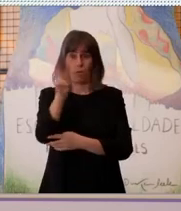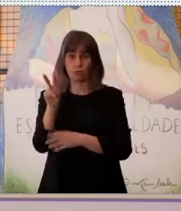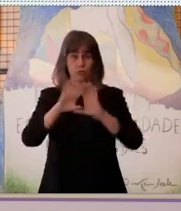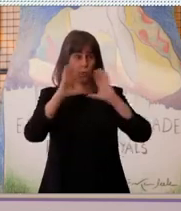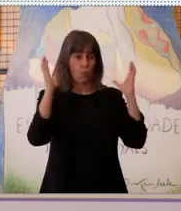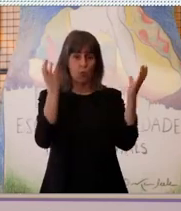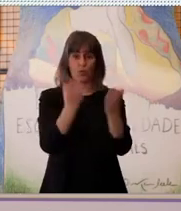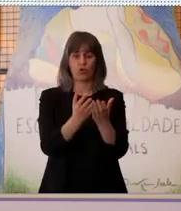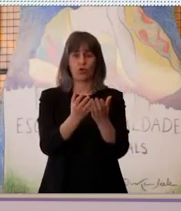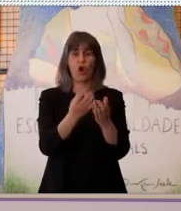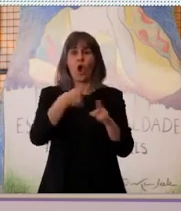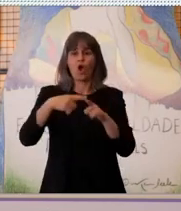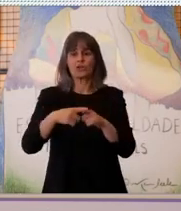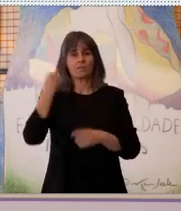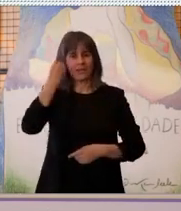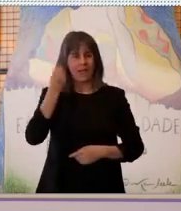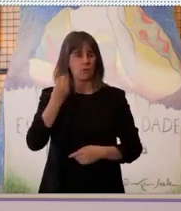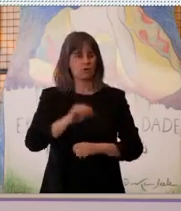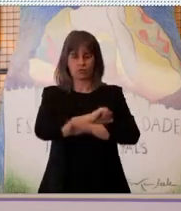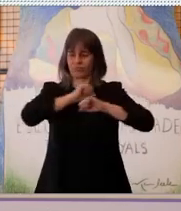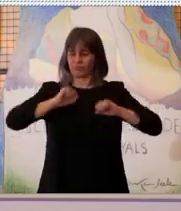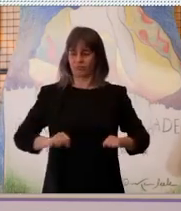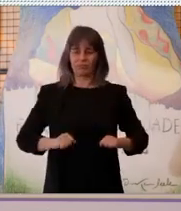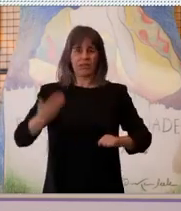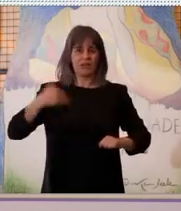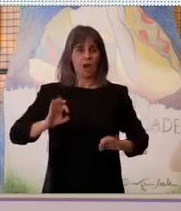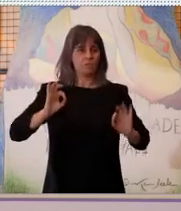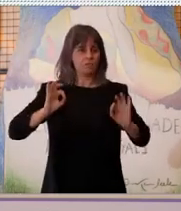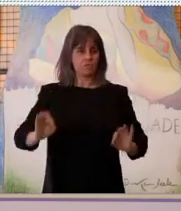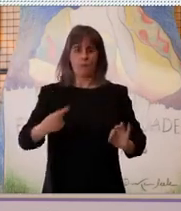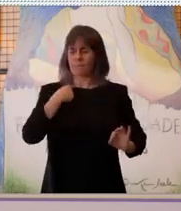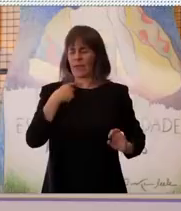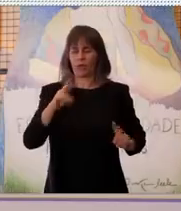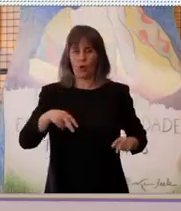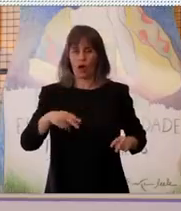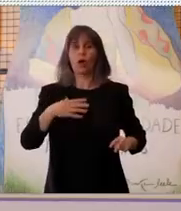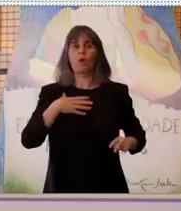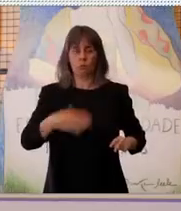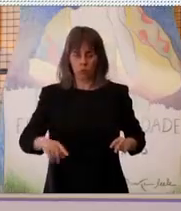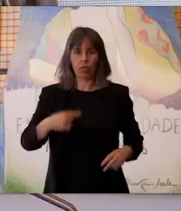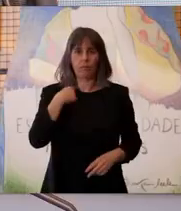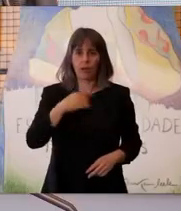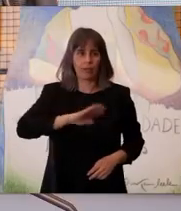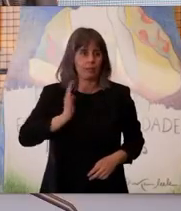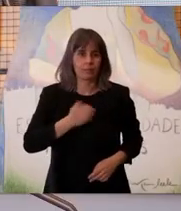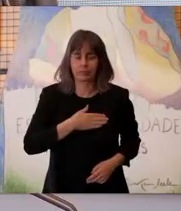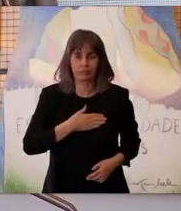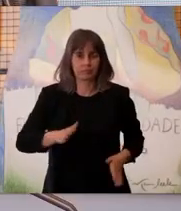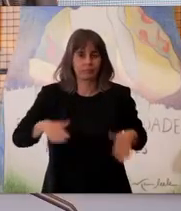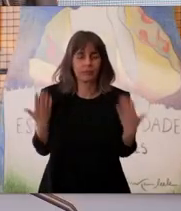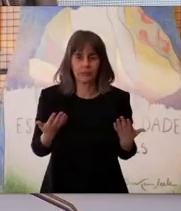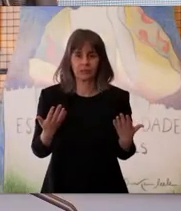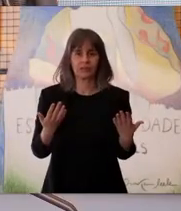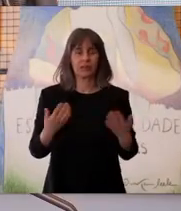perderíamos no es que veamos que se pueden perder sino que estamos viendo que se pueden perder de un día para otro y sin debate nuestros